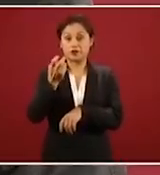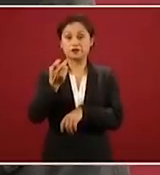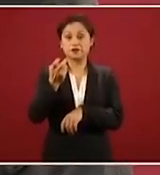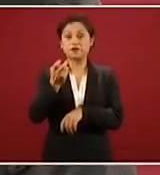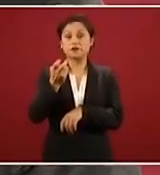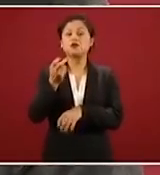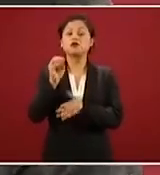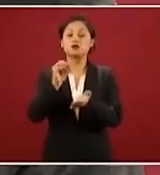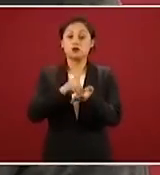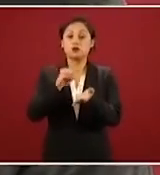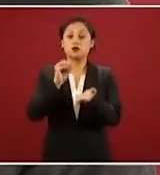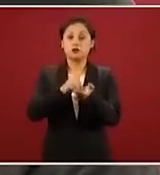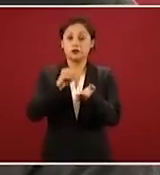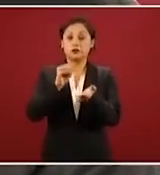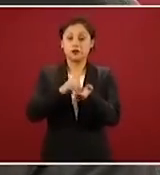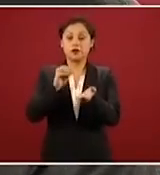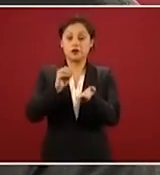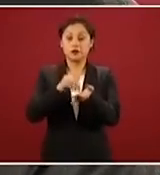la